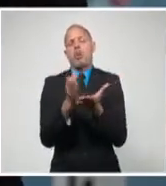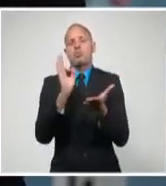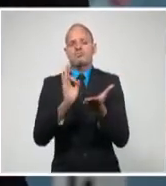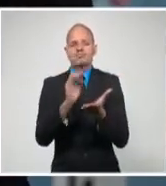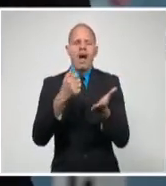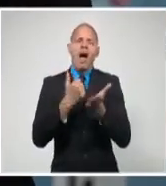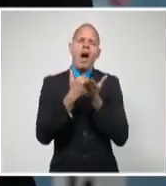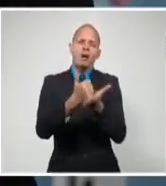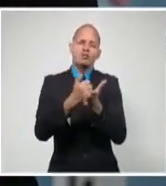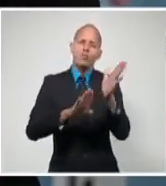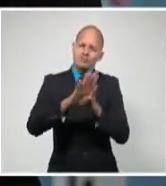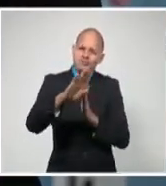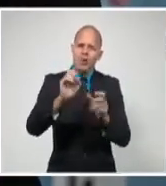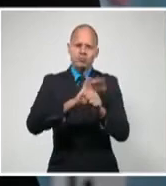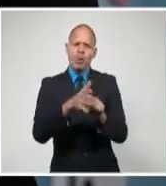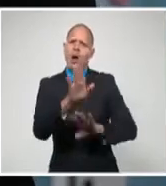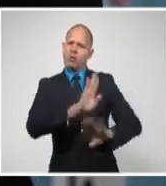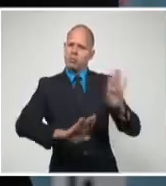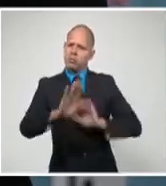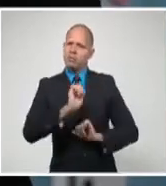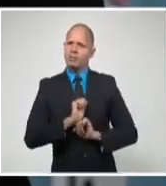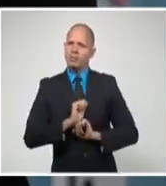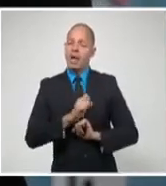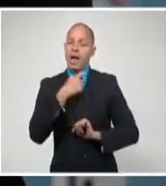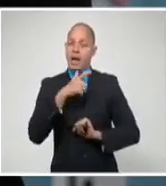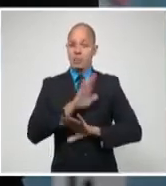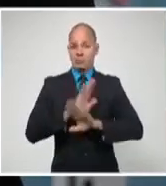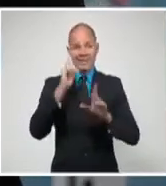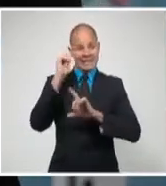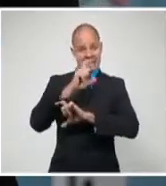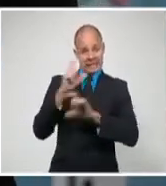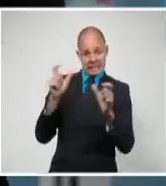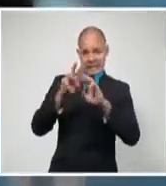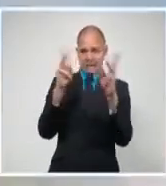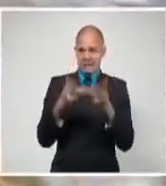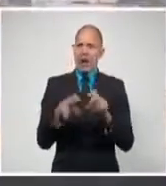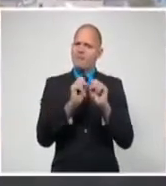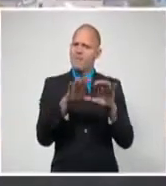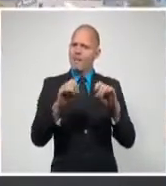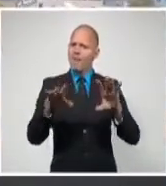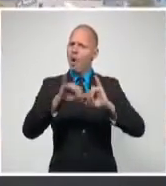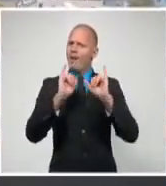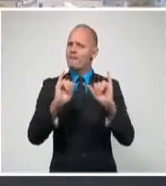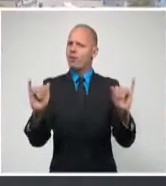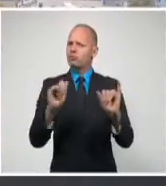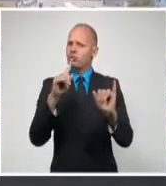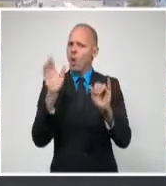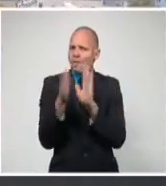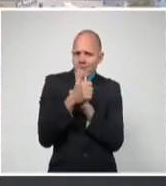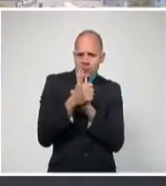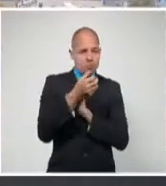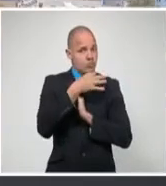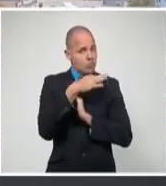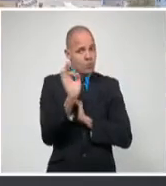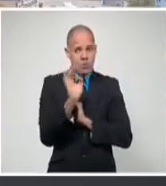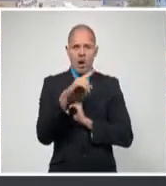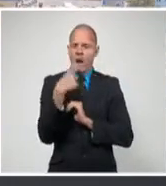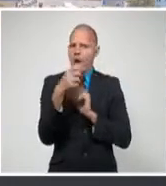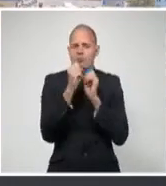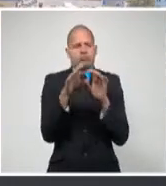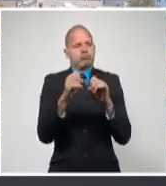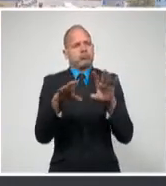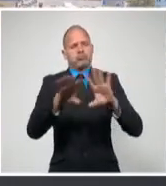y a muchísimos datos que sirven como punto de partida para nuevos estudios. A poco más de un mes de detectados los